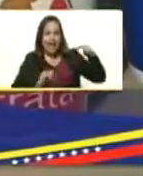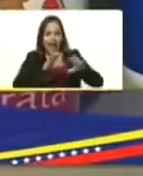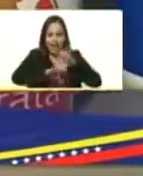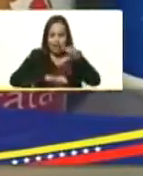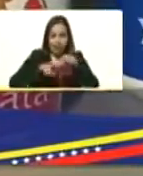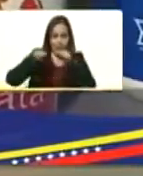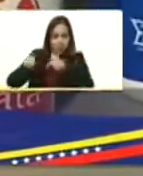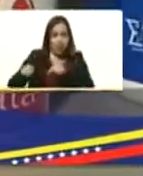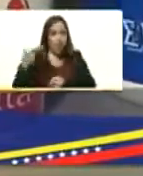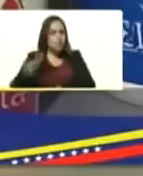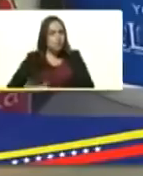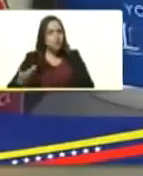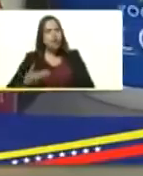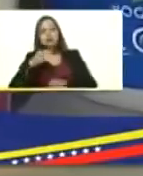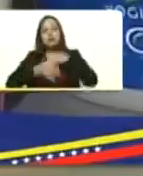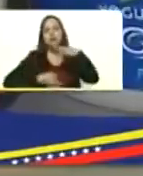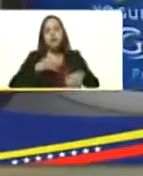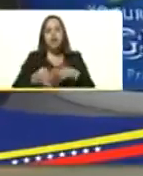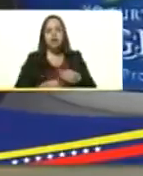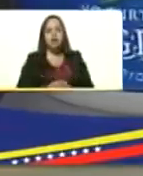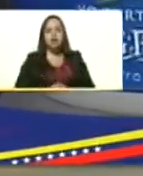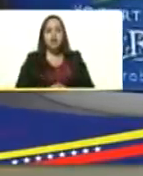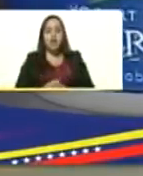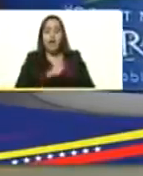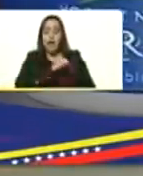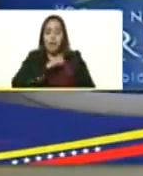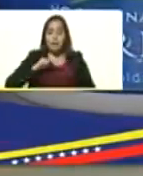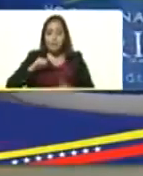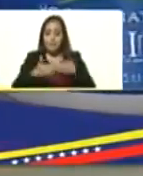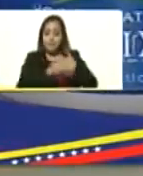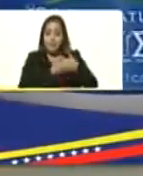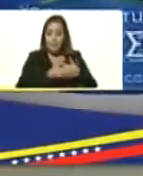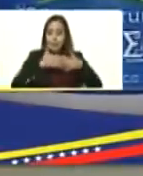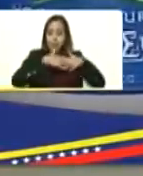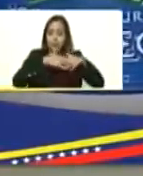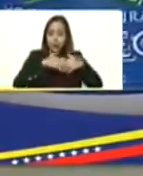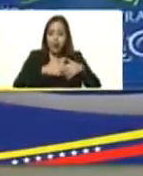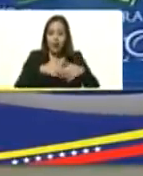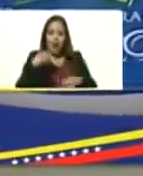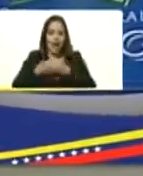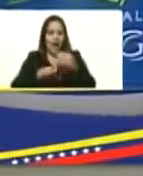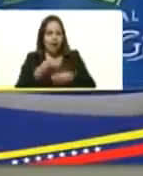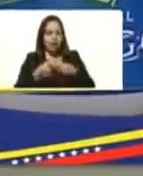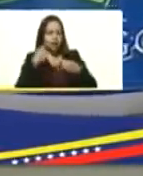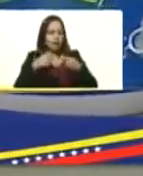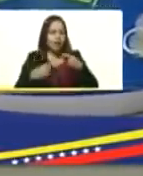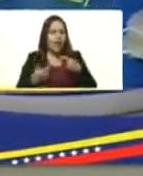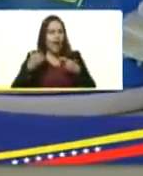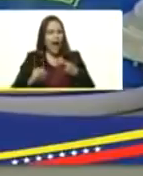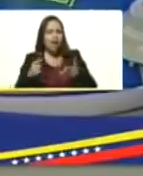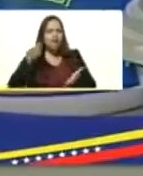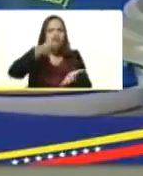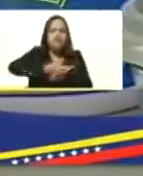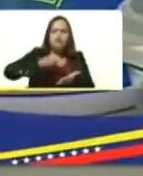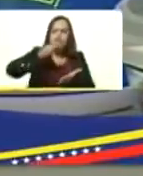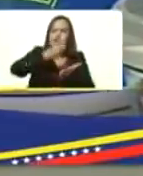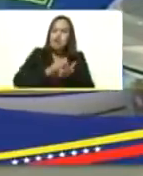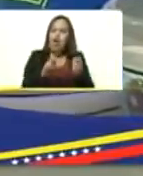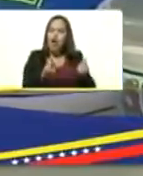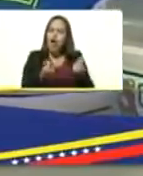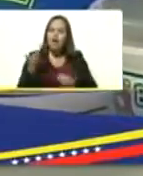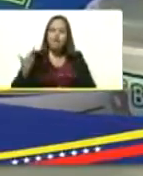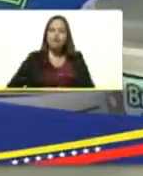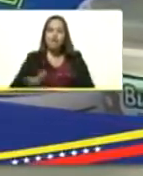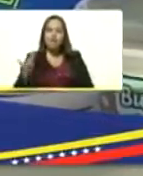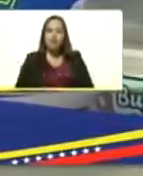por supuesto es importante destacar que el sector privado nuestros productores agro agropecuarios han invertido importantes recursos